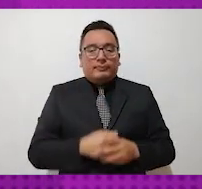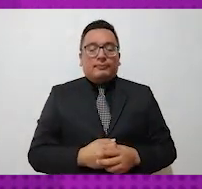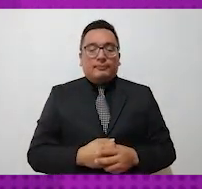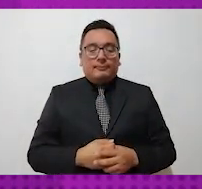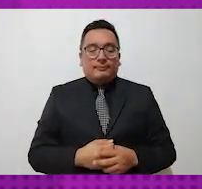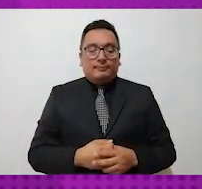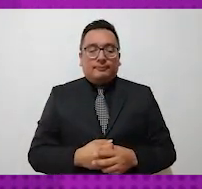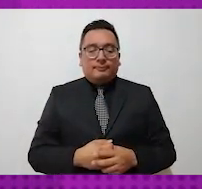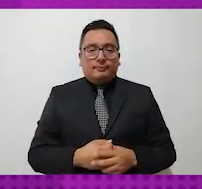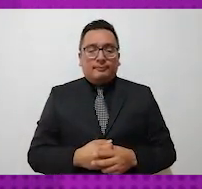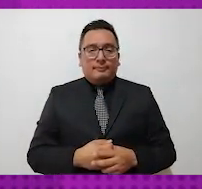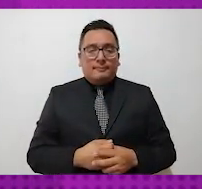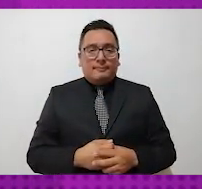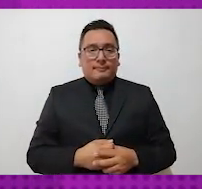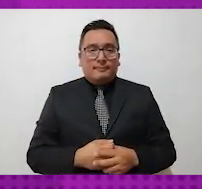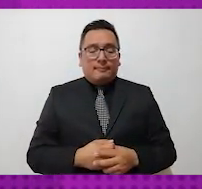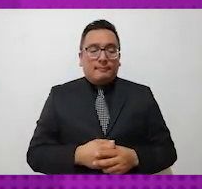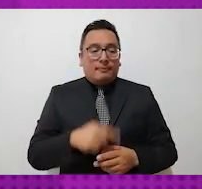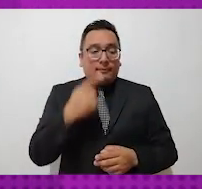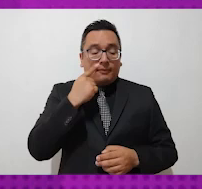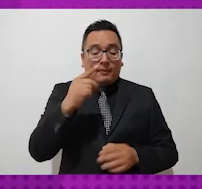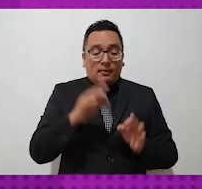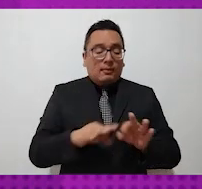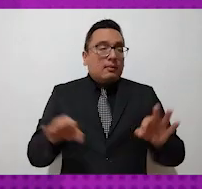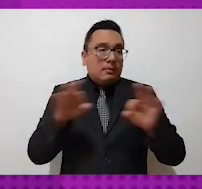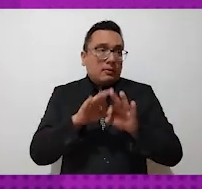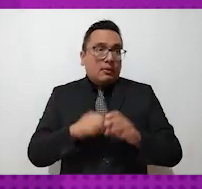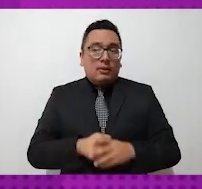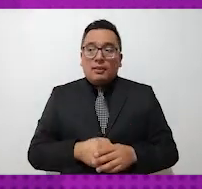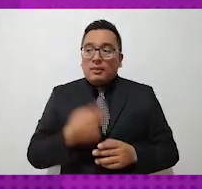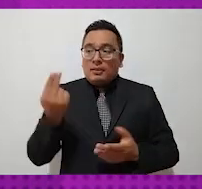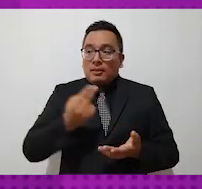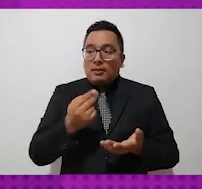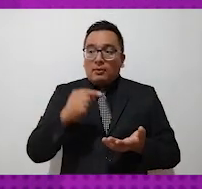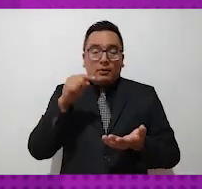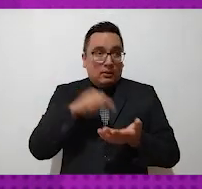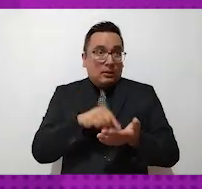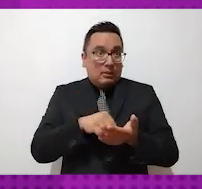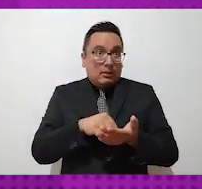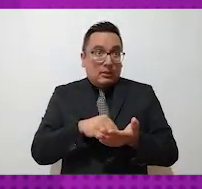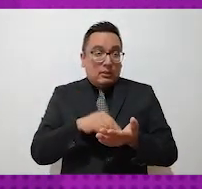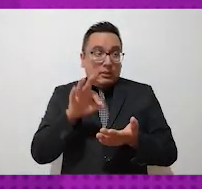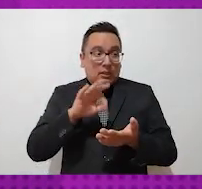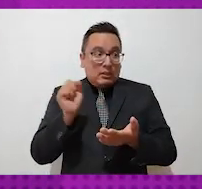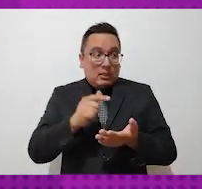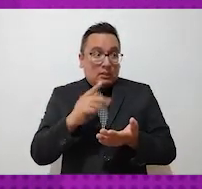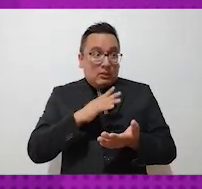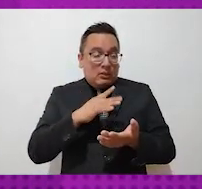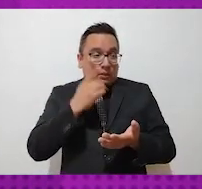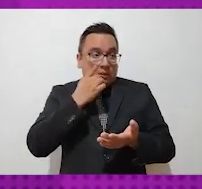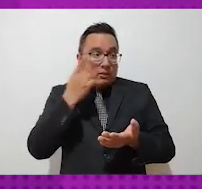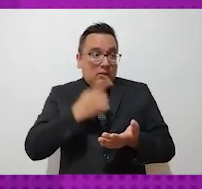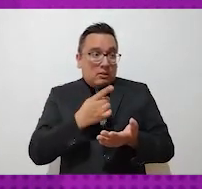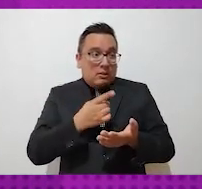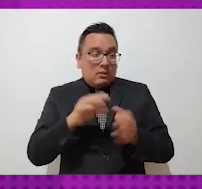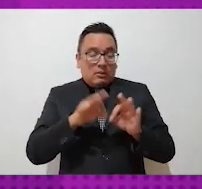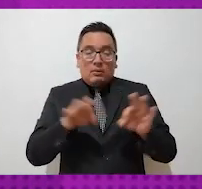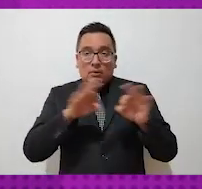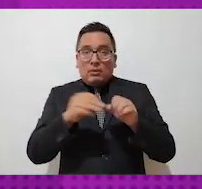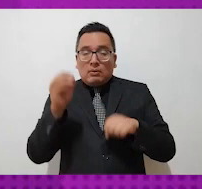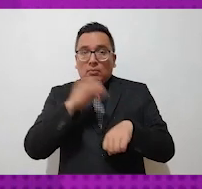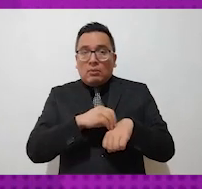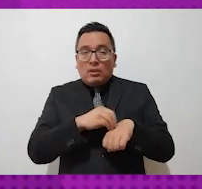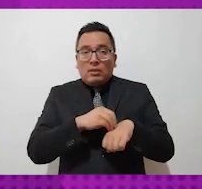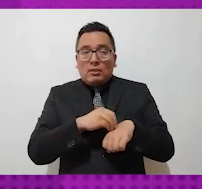otorgando todos tus datos, pero lo que sí es importante que deben contener cualquiera de las dos formas de la denuncia es que